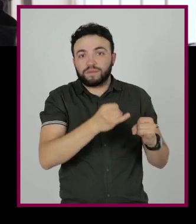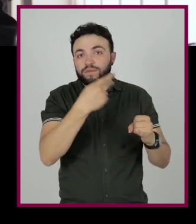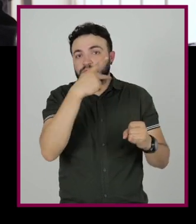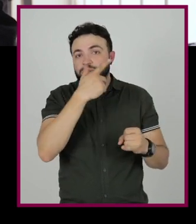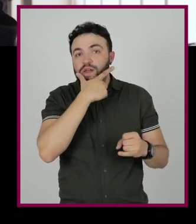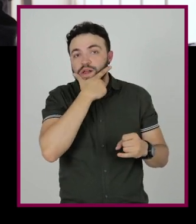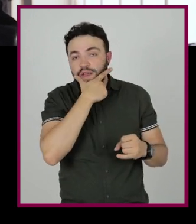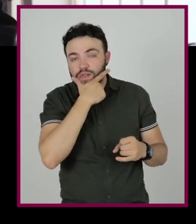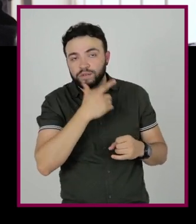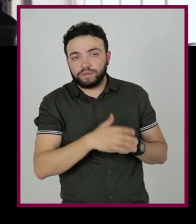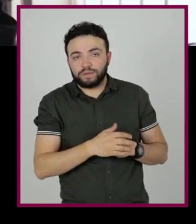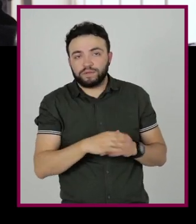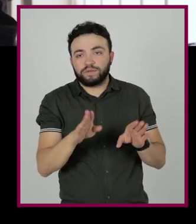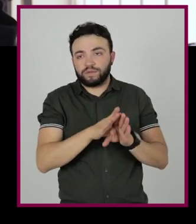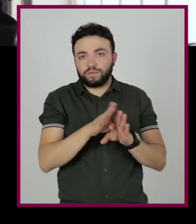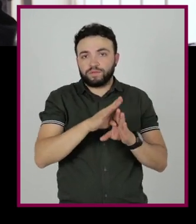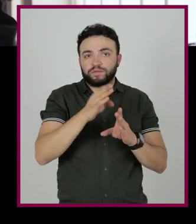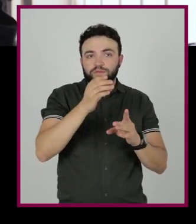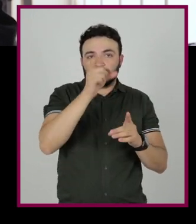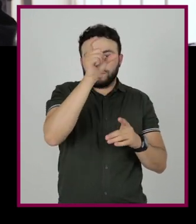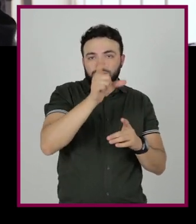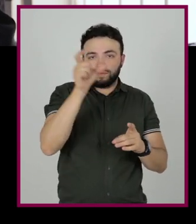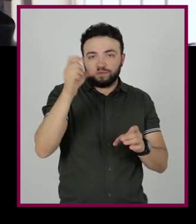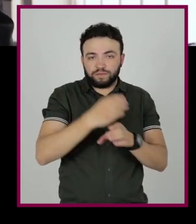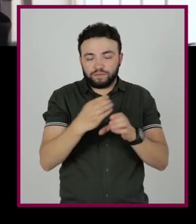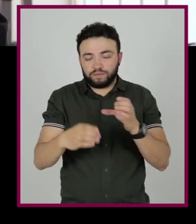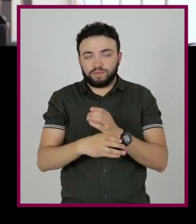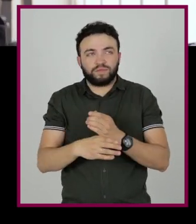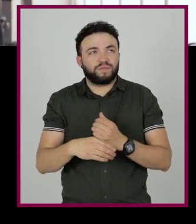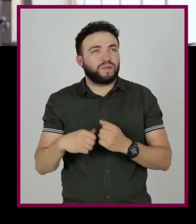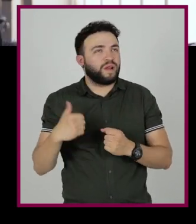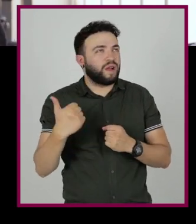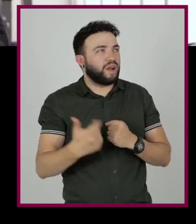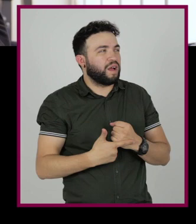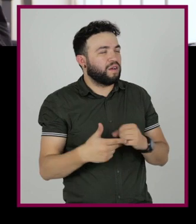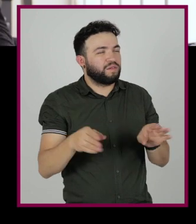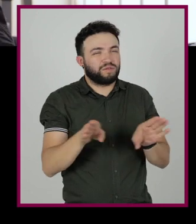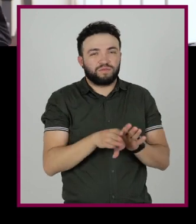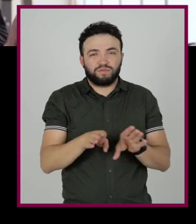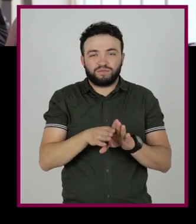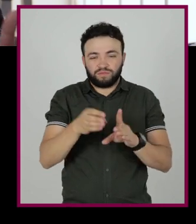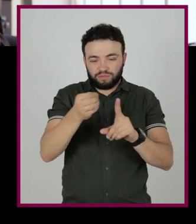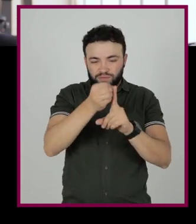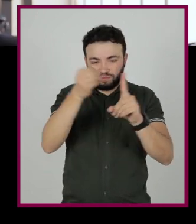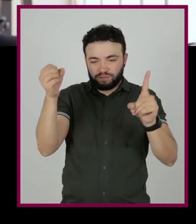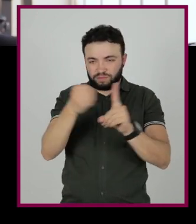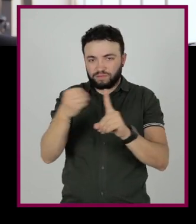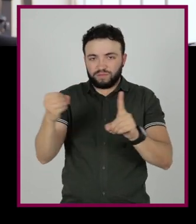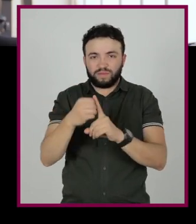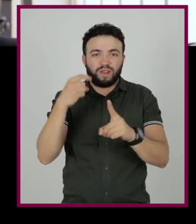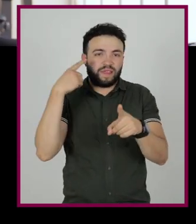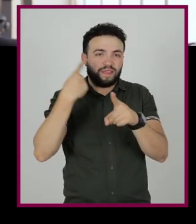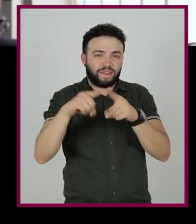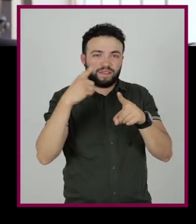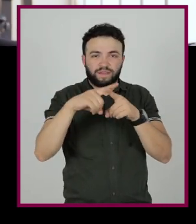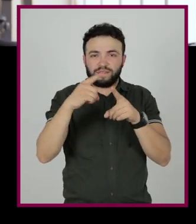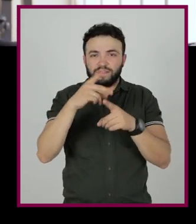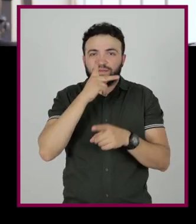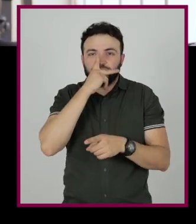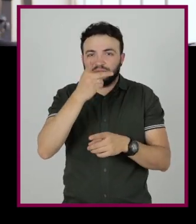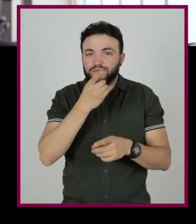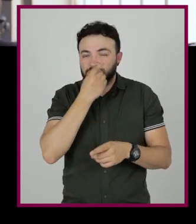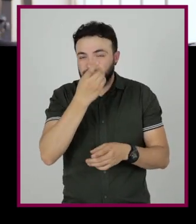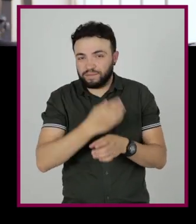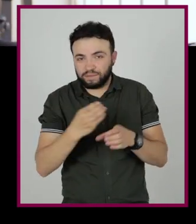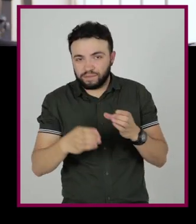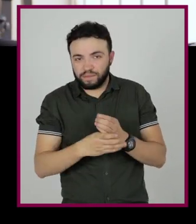semántica de oraciones en inglés en términos de objetos y relaciones? Algo así como un glosario de diferentes significados.